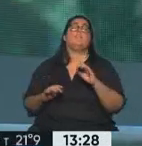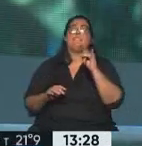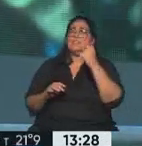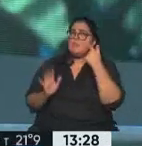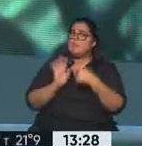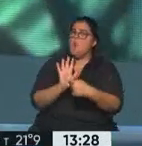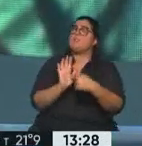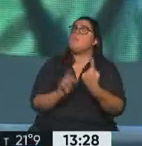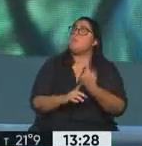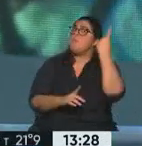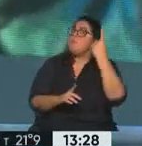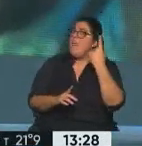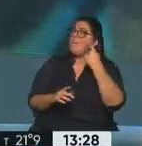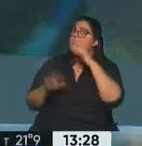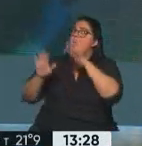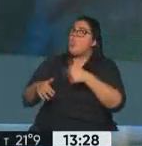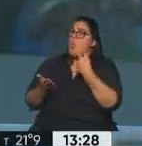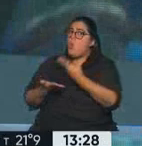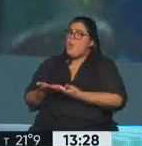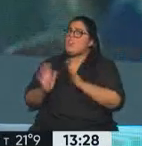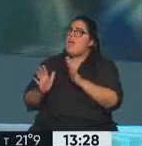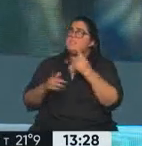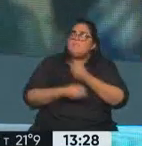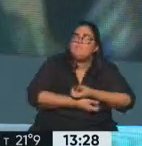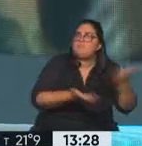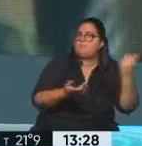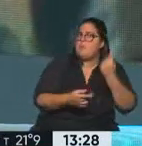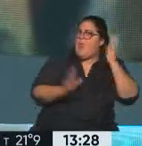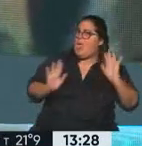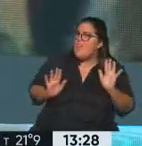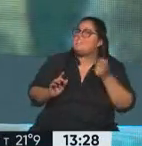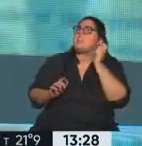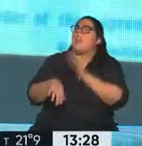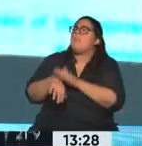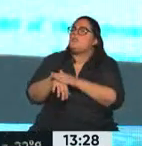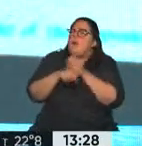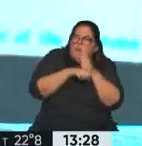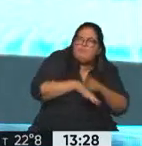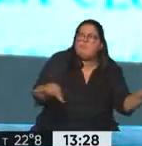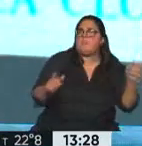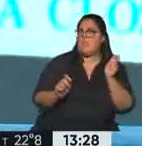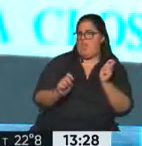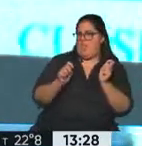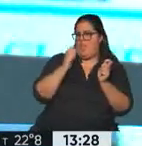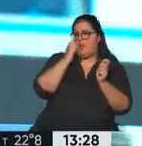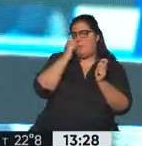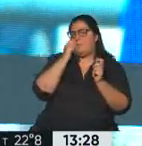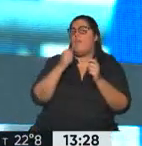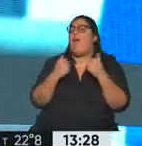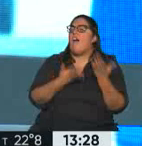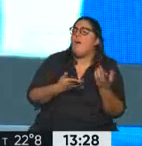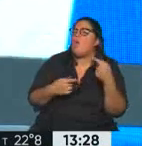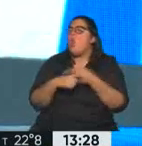que se filtra un documento de estas características y ahí surgen las dudas. Bueno, y con este tema. Claro, ¿quién lo filtra? ¿Por qué? ¿A quién puede llegar a beneficiar o